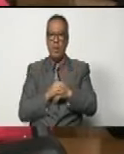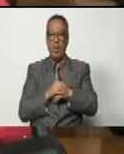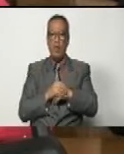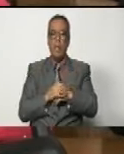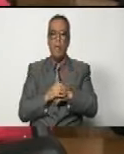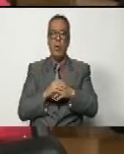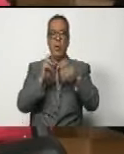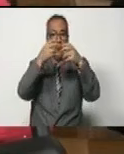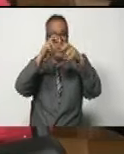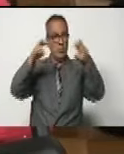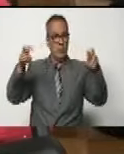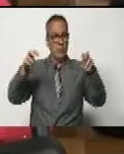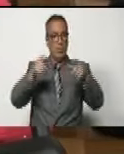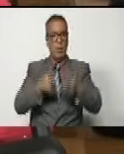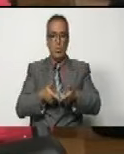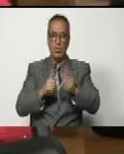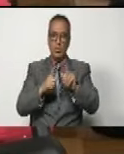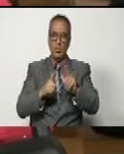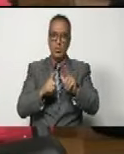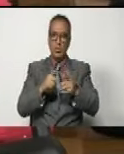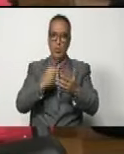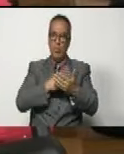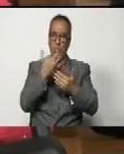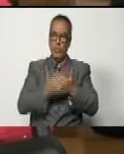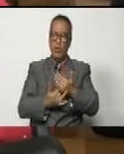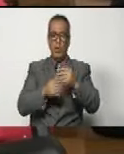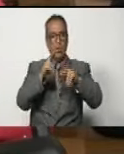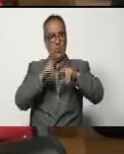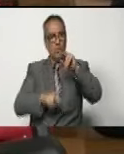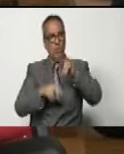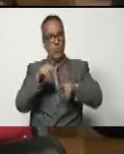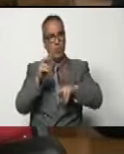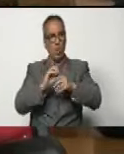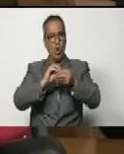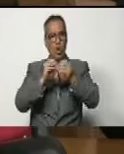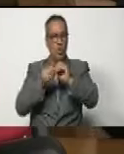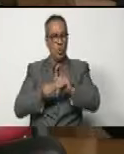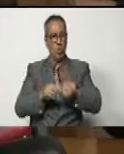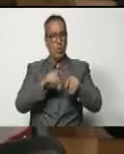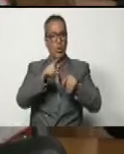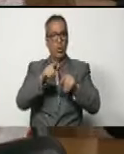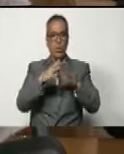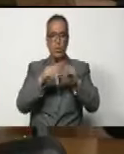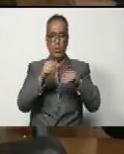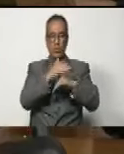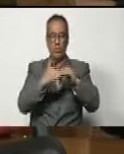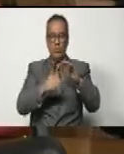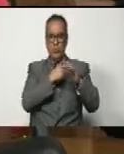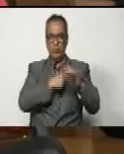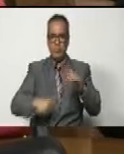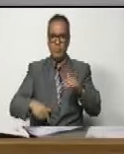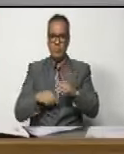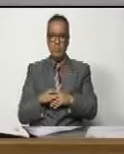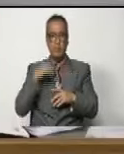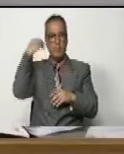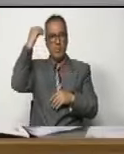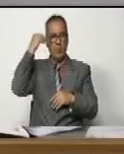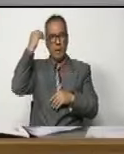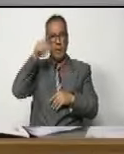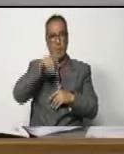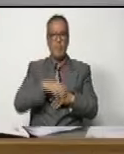términos. Epígrafe. Permisos a proyectos de construcción o remodelación. Es todo, vicepresidente. En